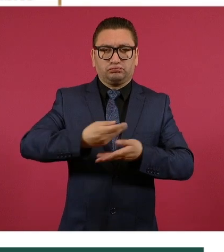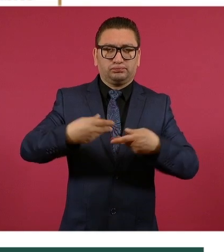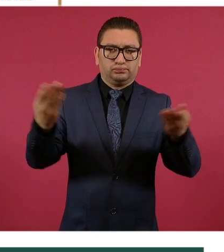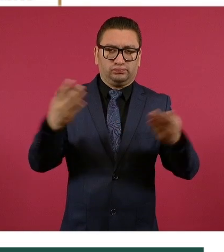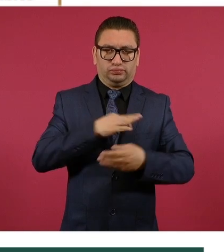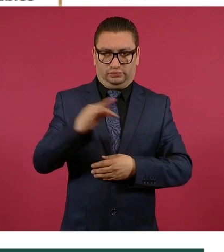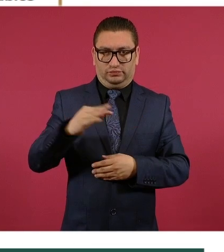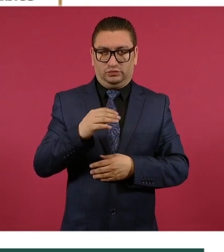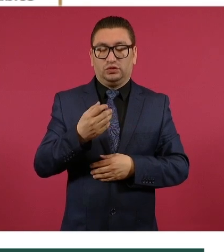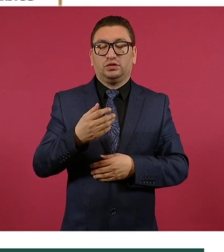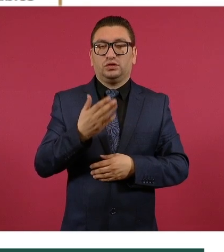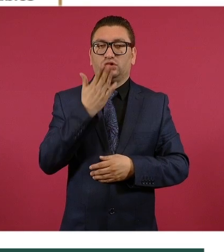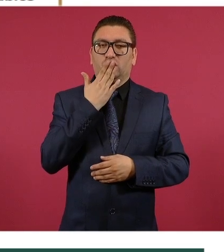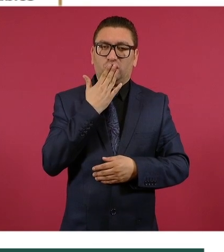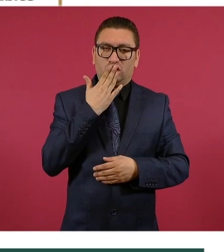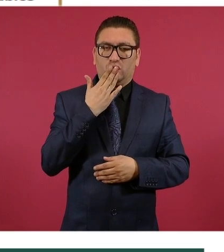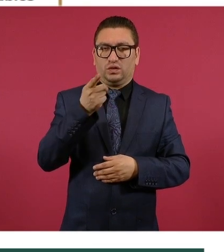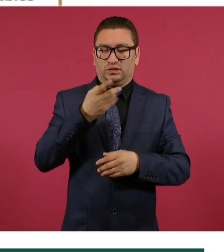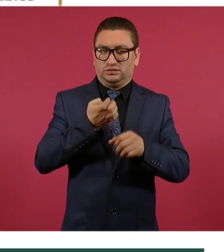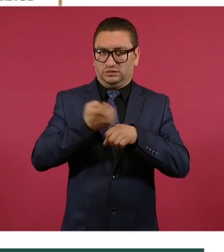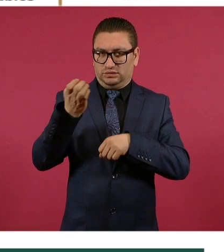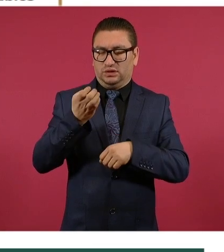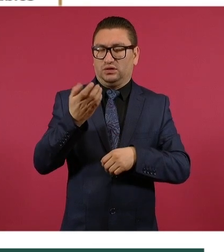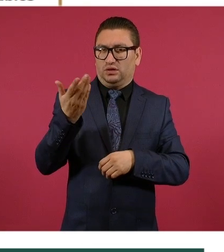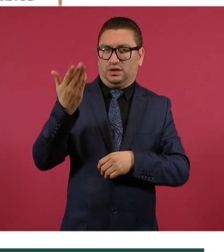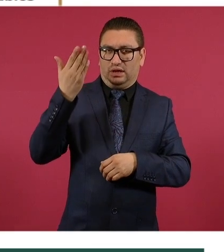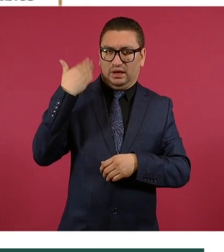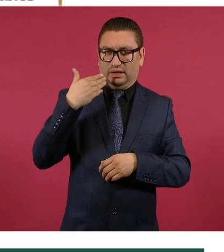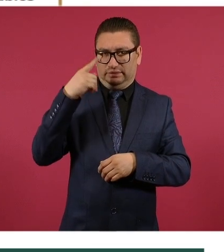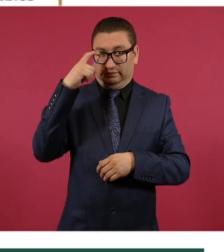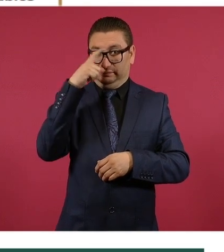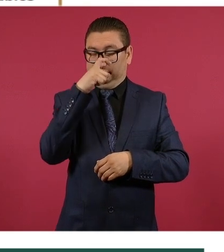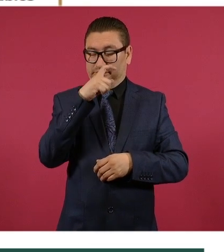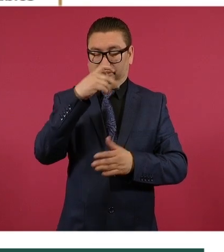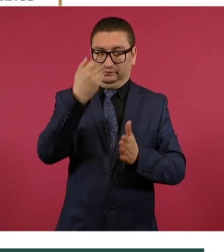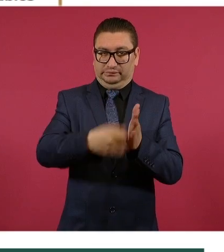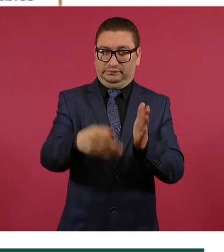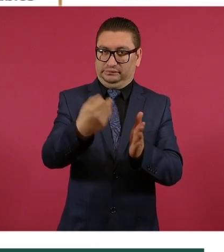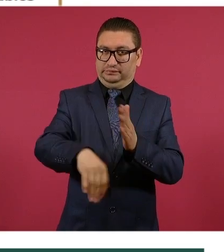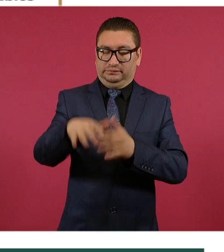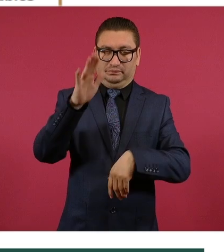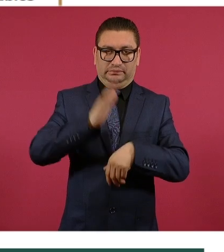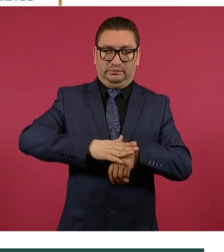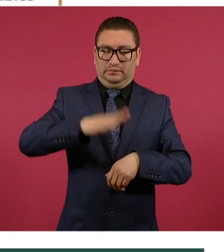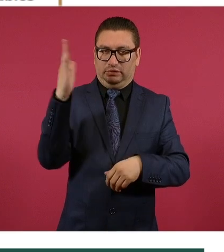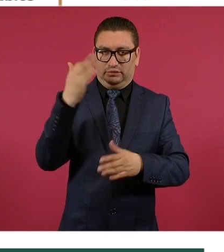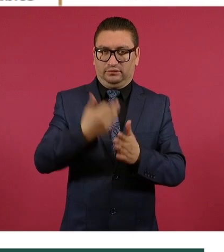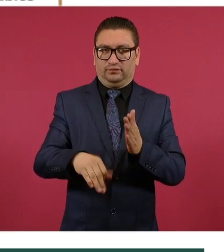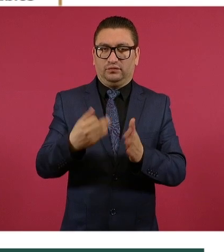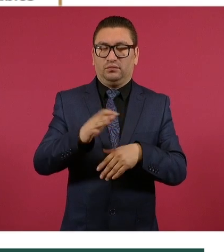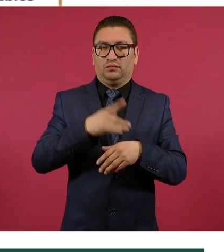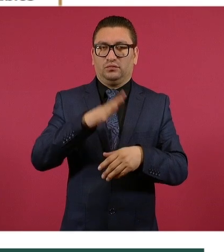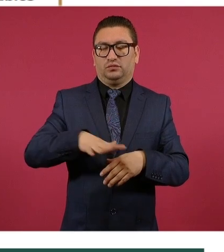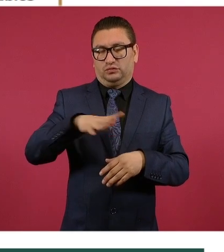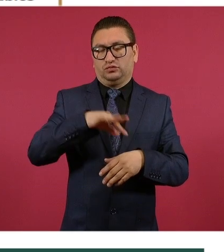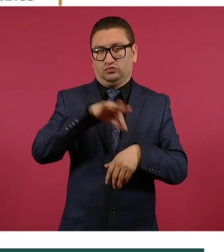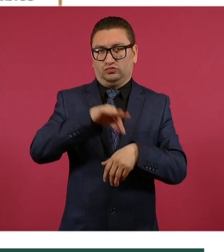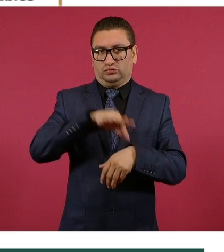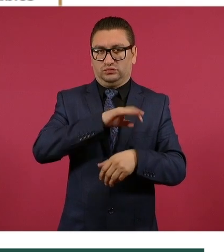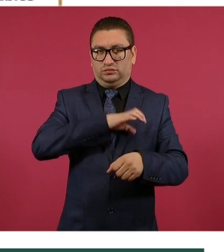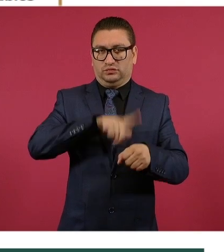Sonora, que es uno de los estados que tenía el déficit quizá más grande o uno de los más grandes, sobre todo en médicos